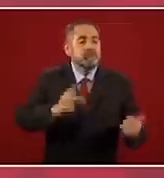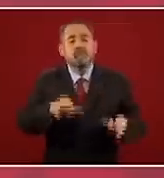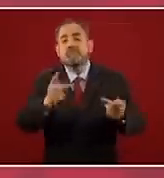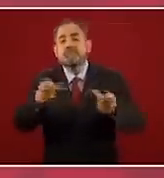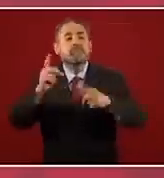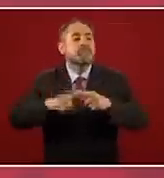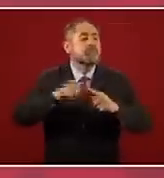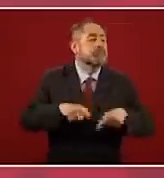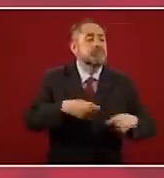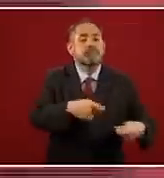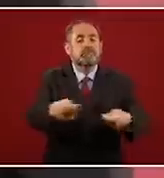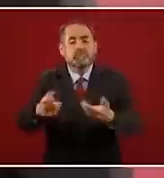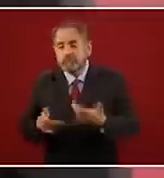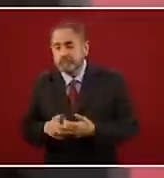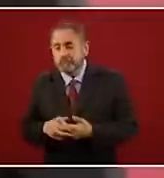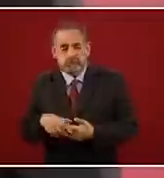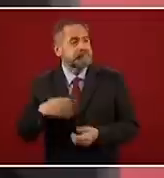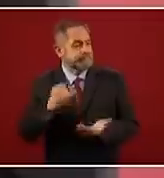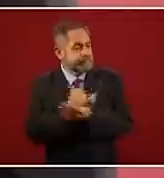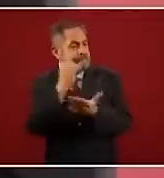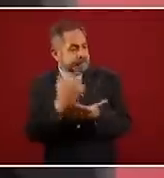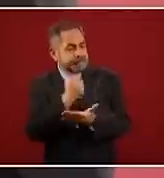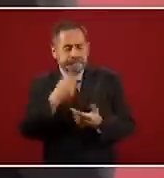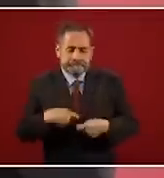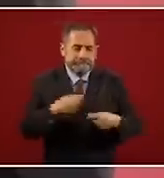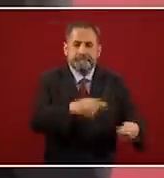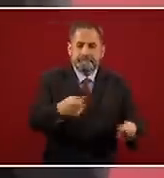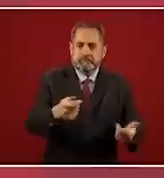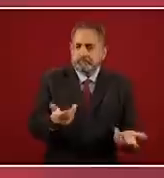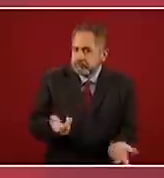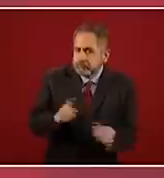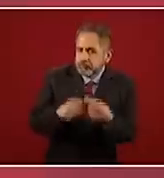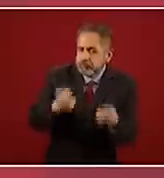esas rondas, se entregaron contratos y no hay producción